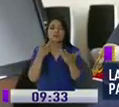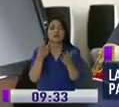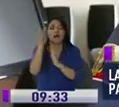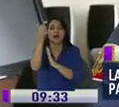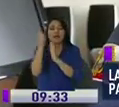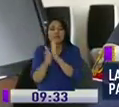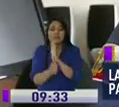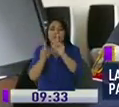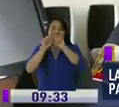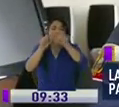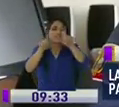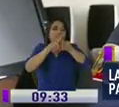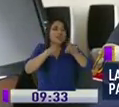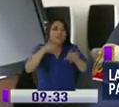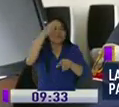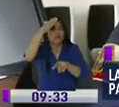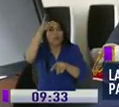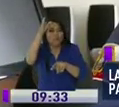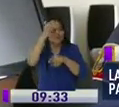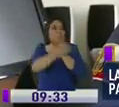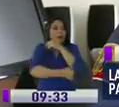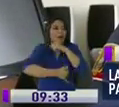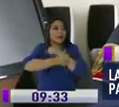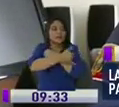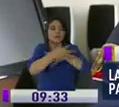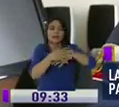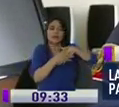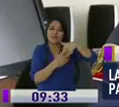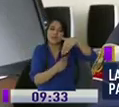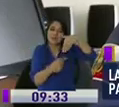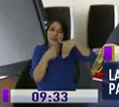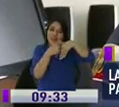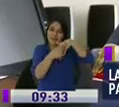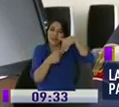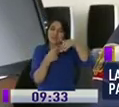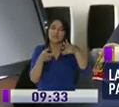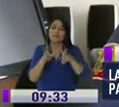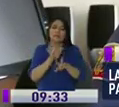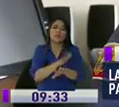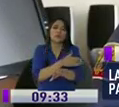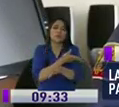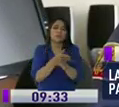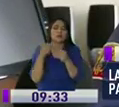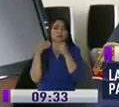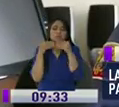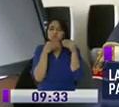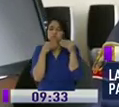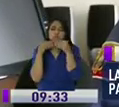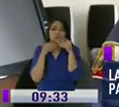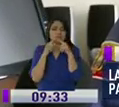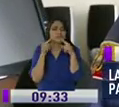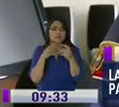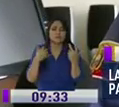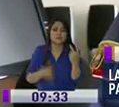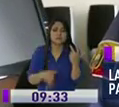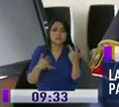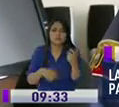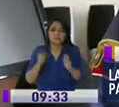artesanías de diferentes países de Latinoamérica, asimismo la música que conjuga dentro de lo que es la Plaza de